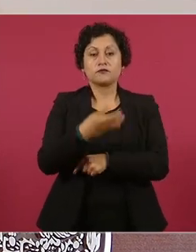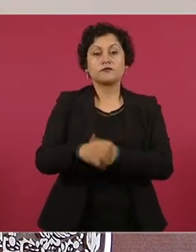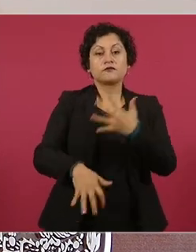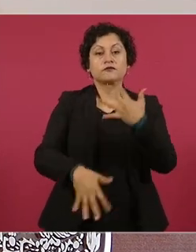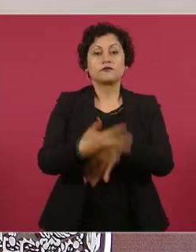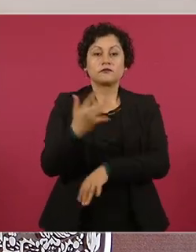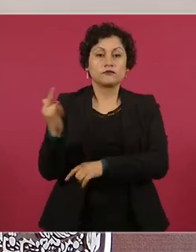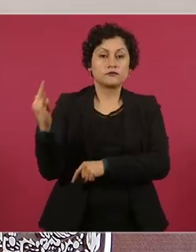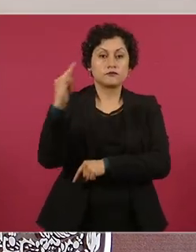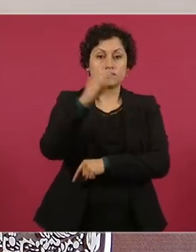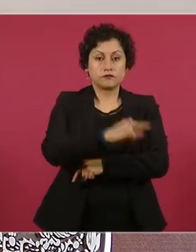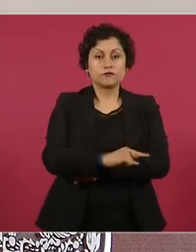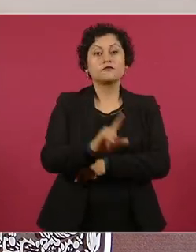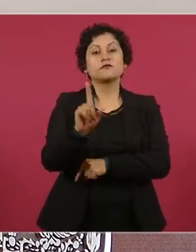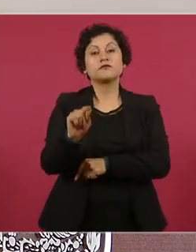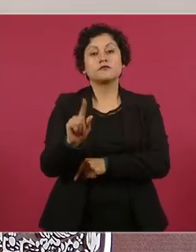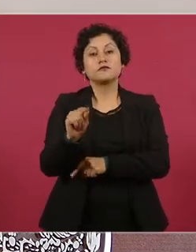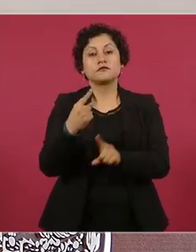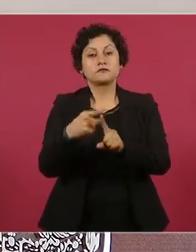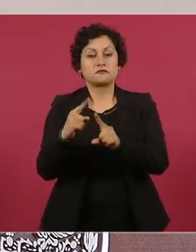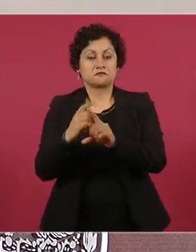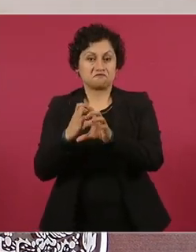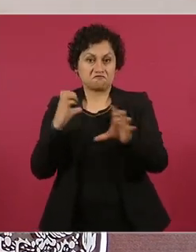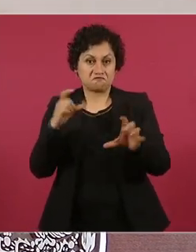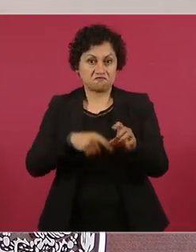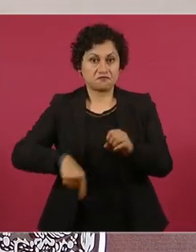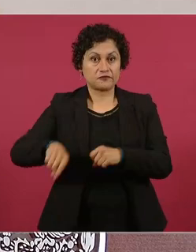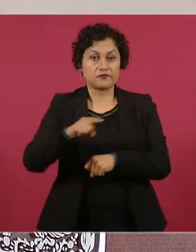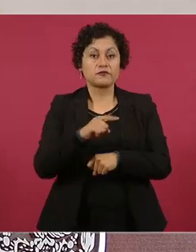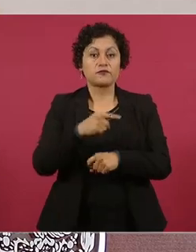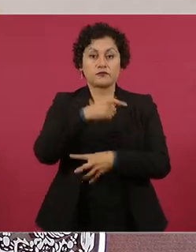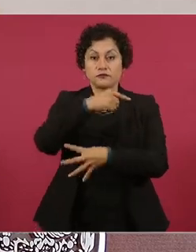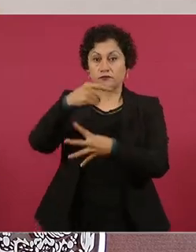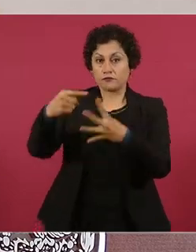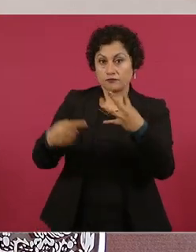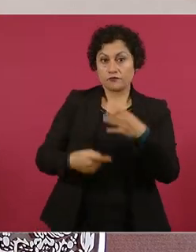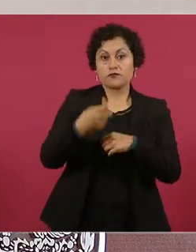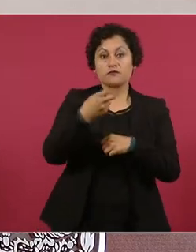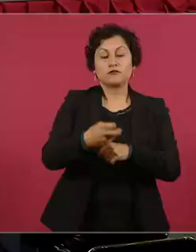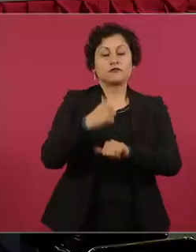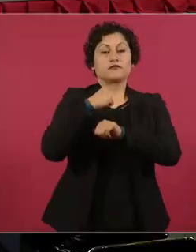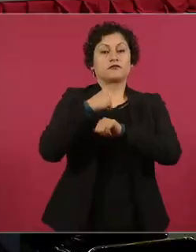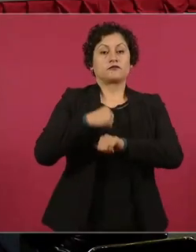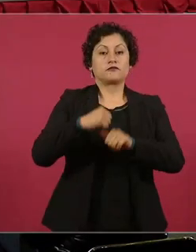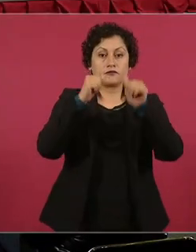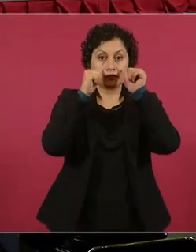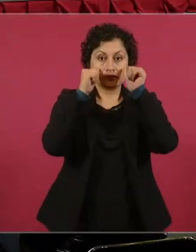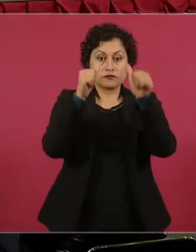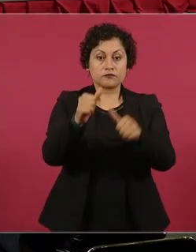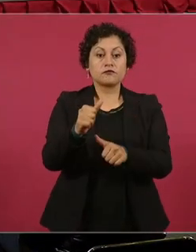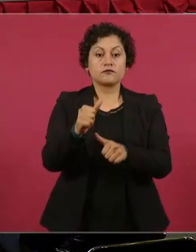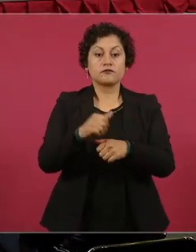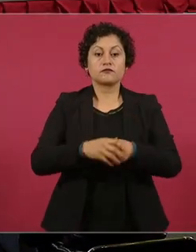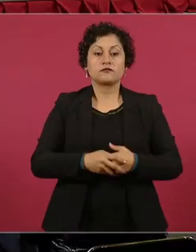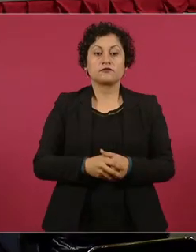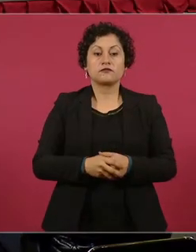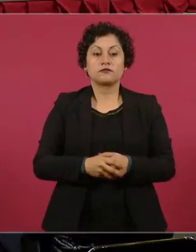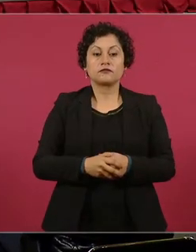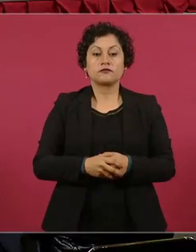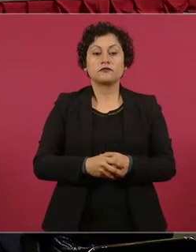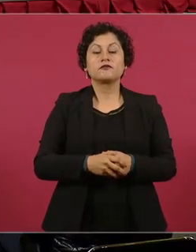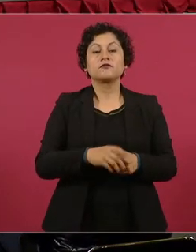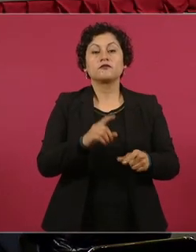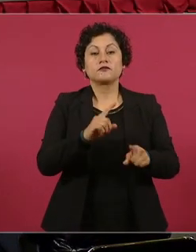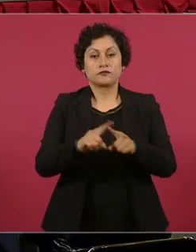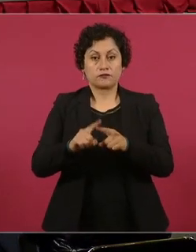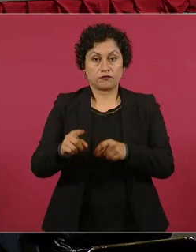y 70 buques. Todo ese efectivo se encarga de llevar a cabo 12 misiones, como es